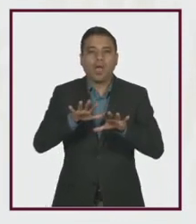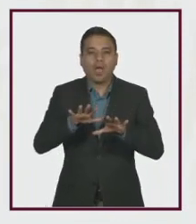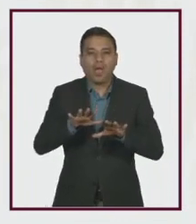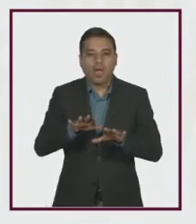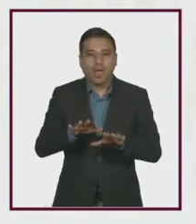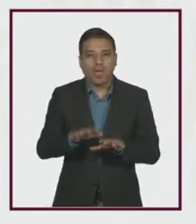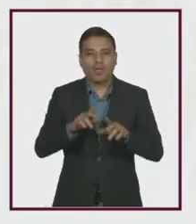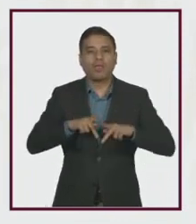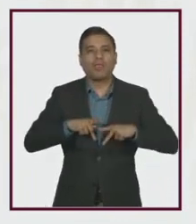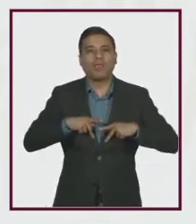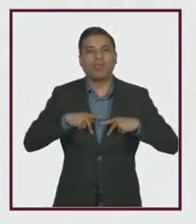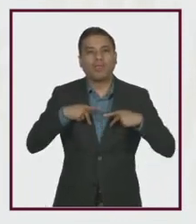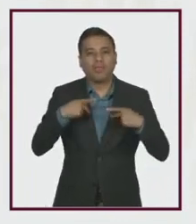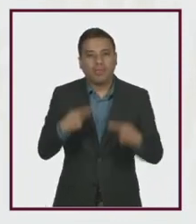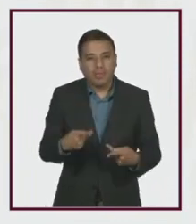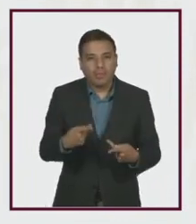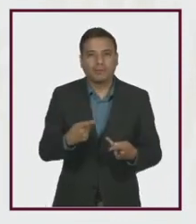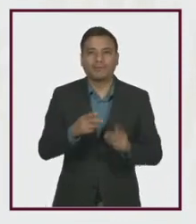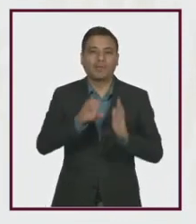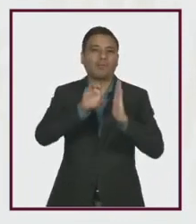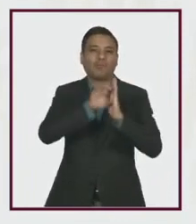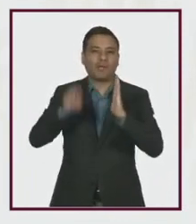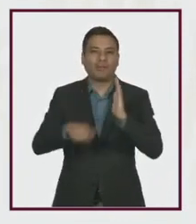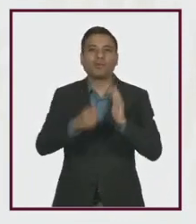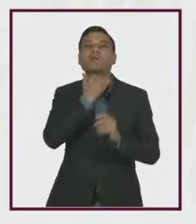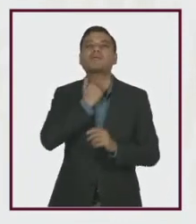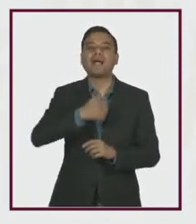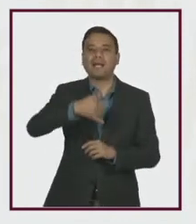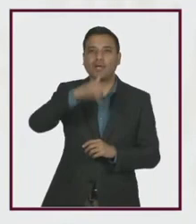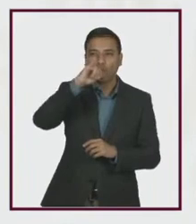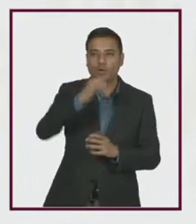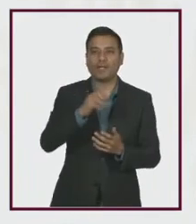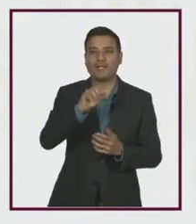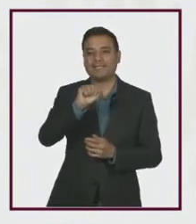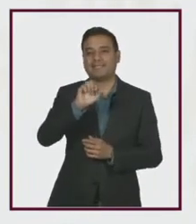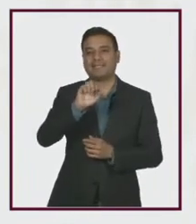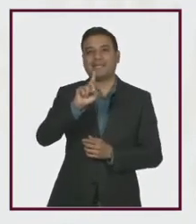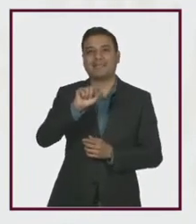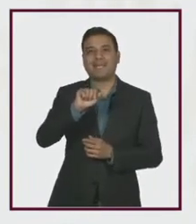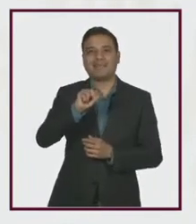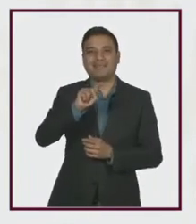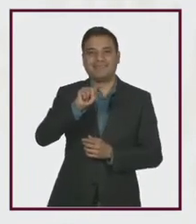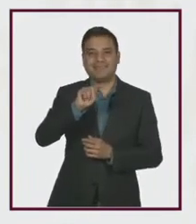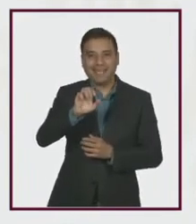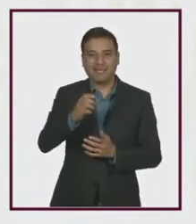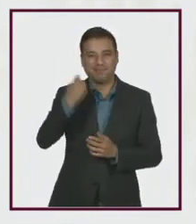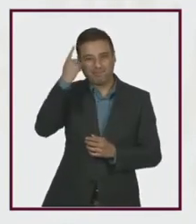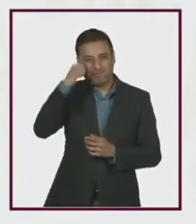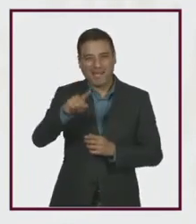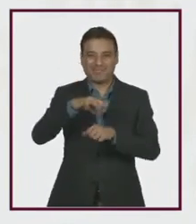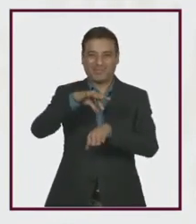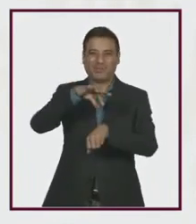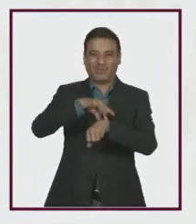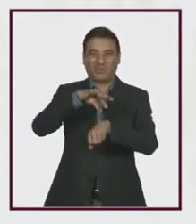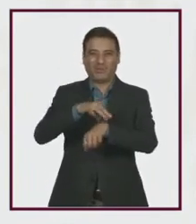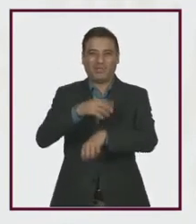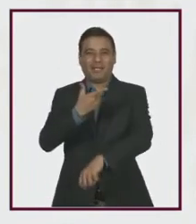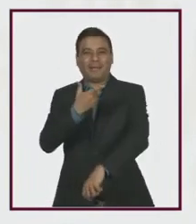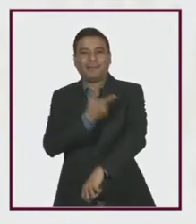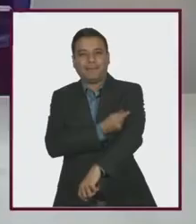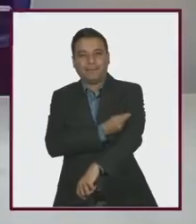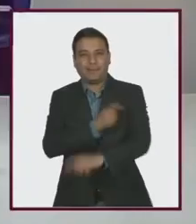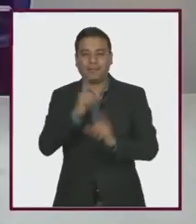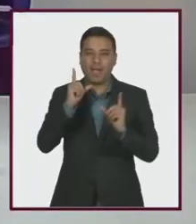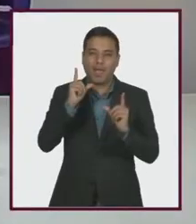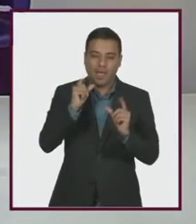relajar mucho más, como el alcohol, como los sedantes que utilizan para las anestesias, o como las benzodiazepinas,